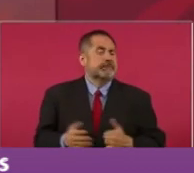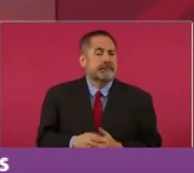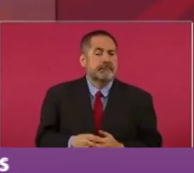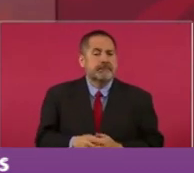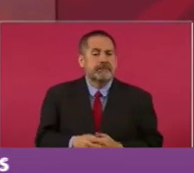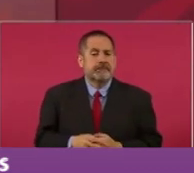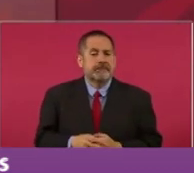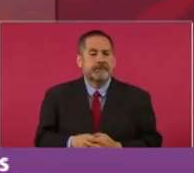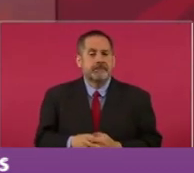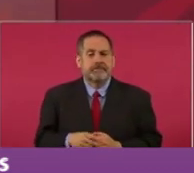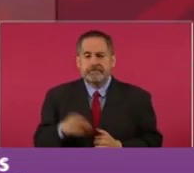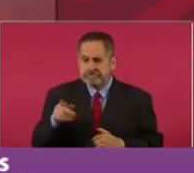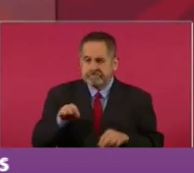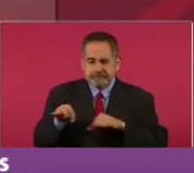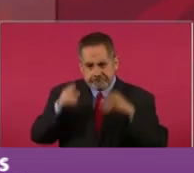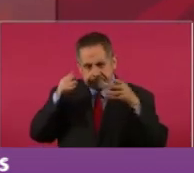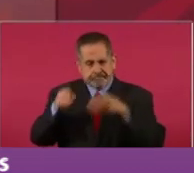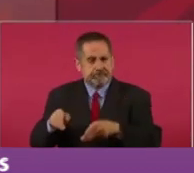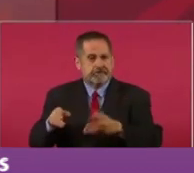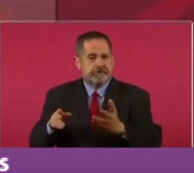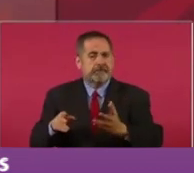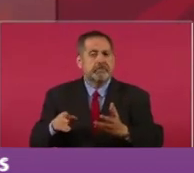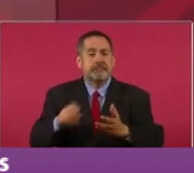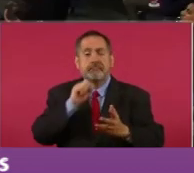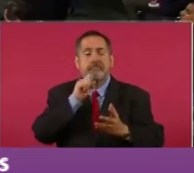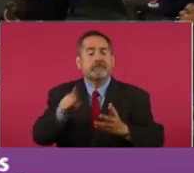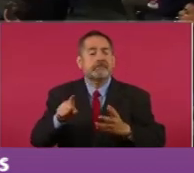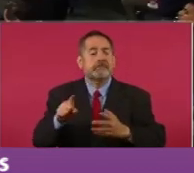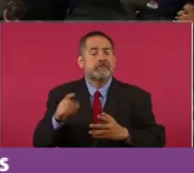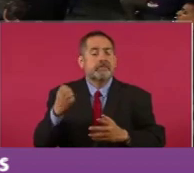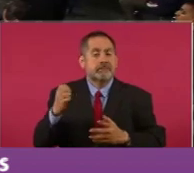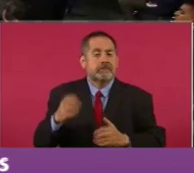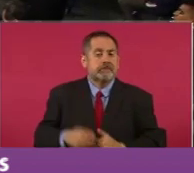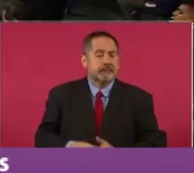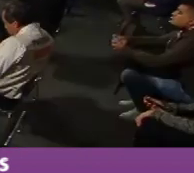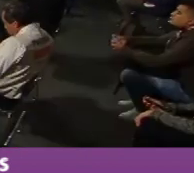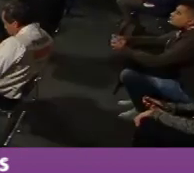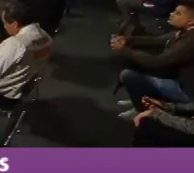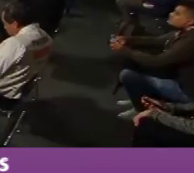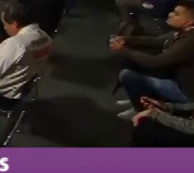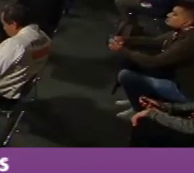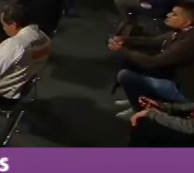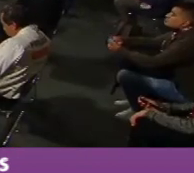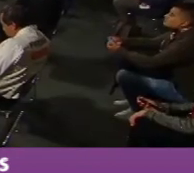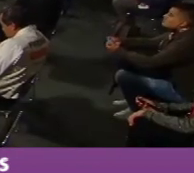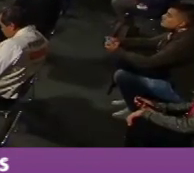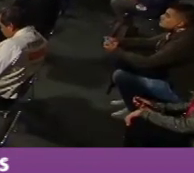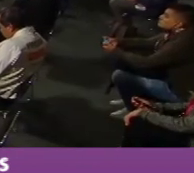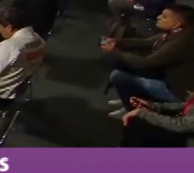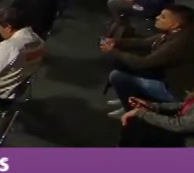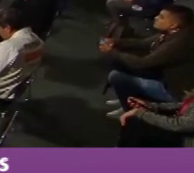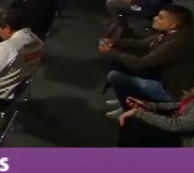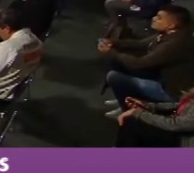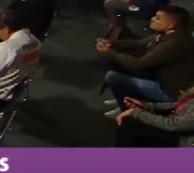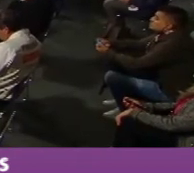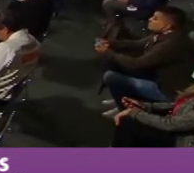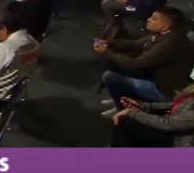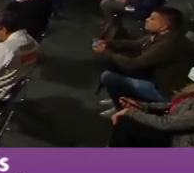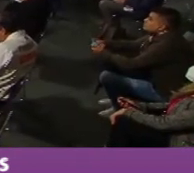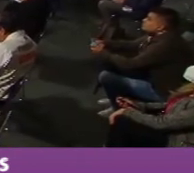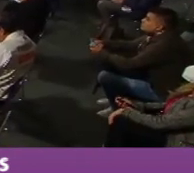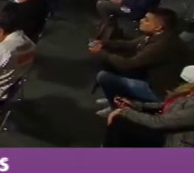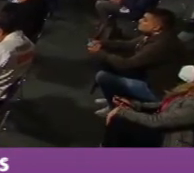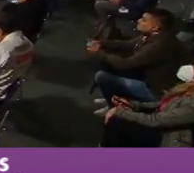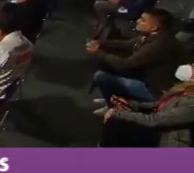y medicinas suficientes para los enfermos. López Obrador aseguró que su administración está haciendo una adquisición de miles de millones de pesos en equipos que ya